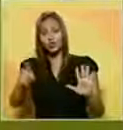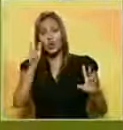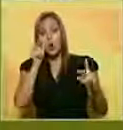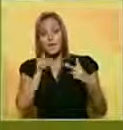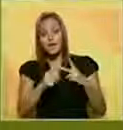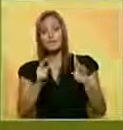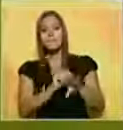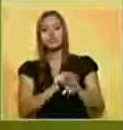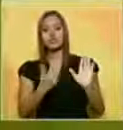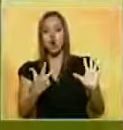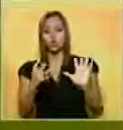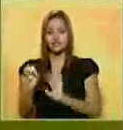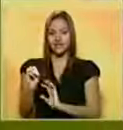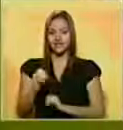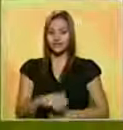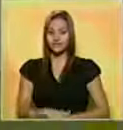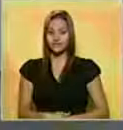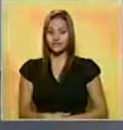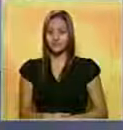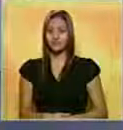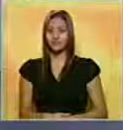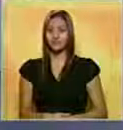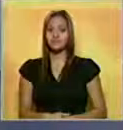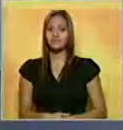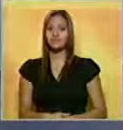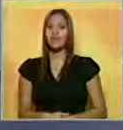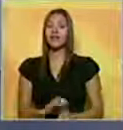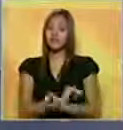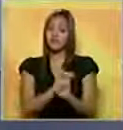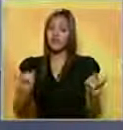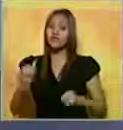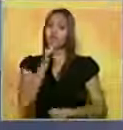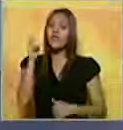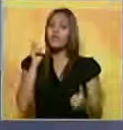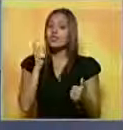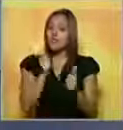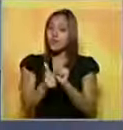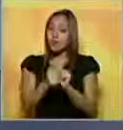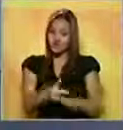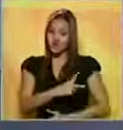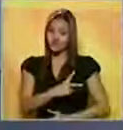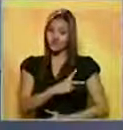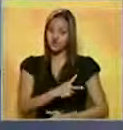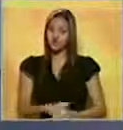al 80. Bien, hasta aquí la información deportiva en su noticiero Venevisión.